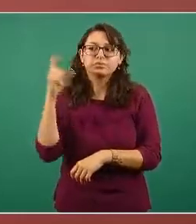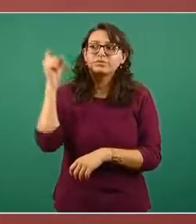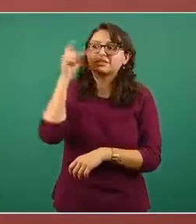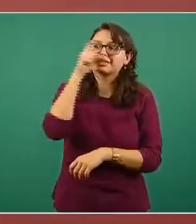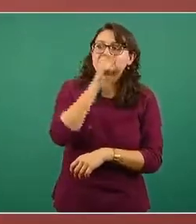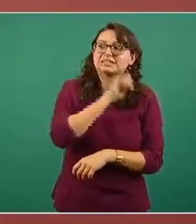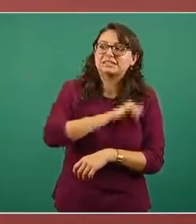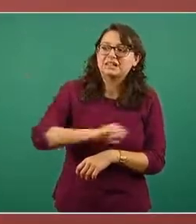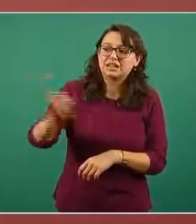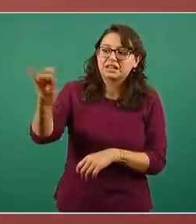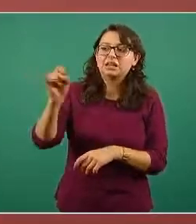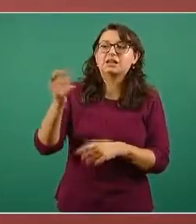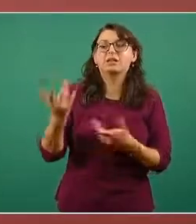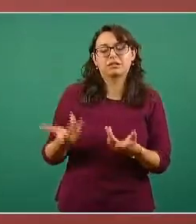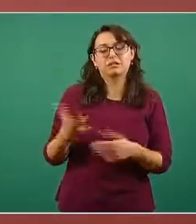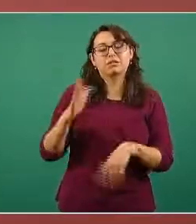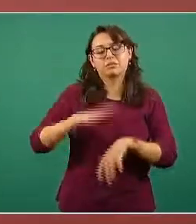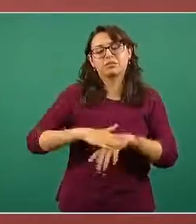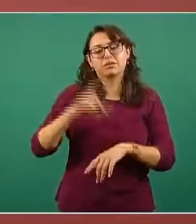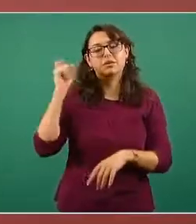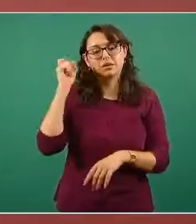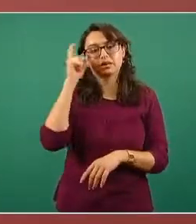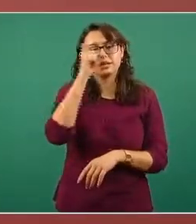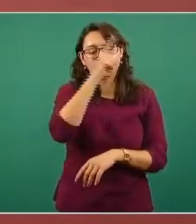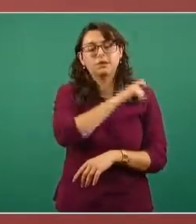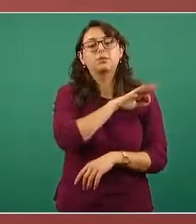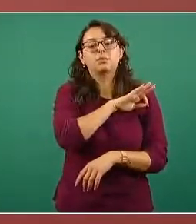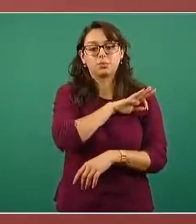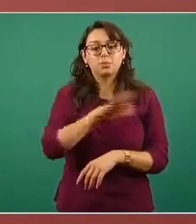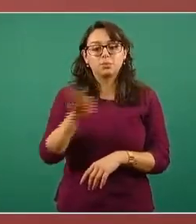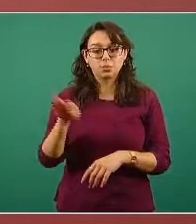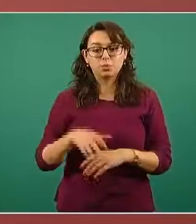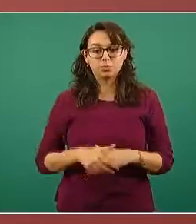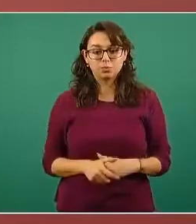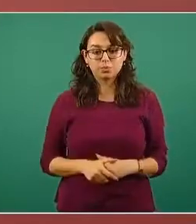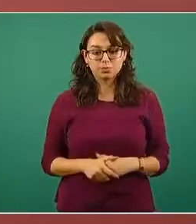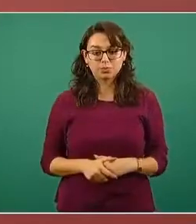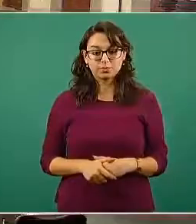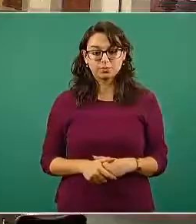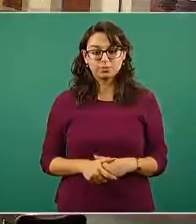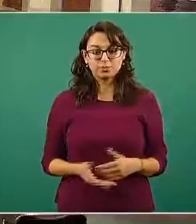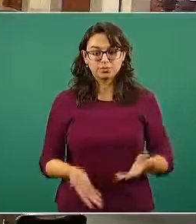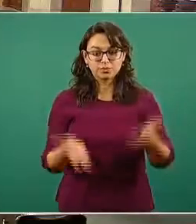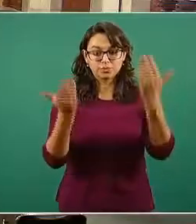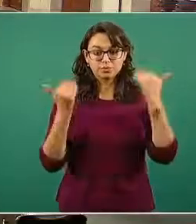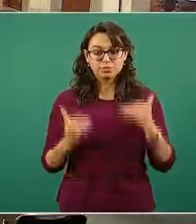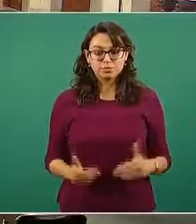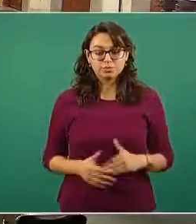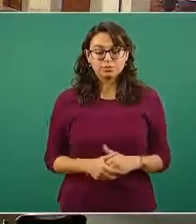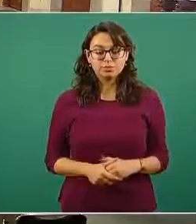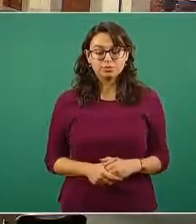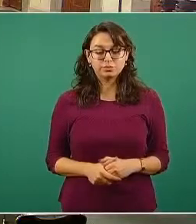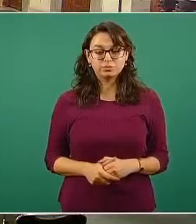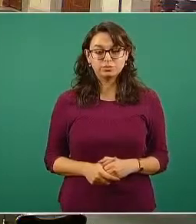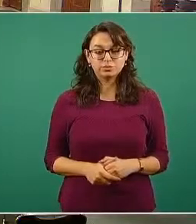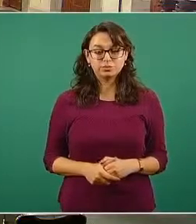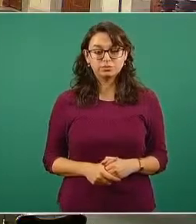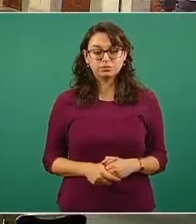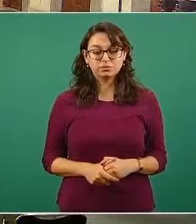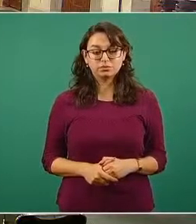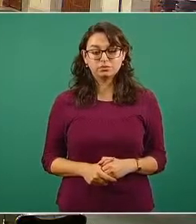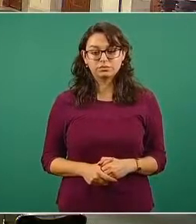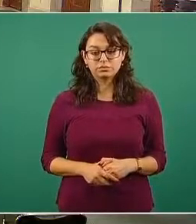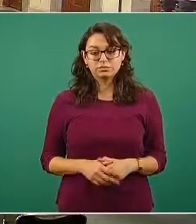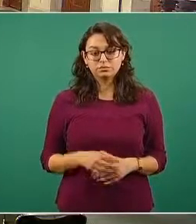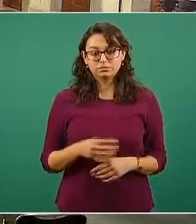implicar desplazamientos un poco más largos y lentos. La siguiente, por favor. Cuando vemos el